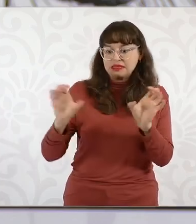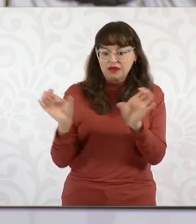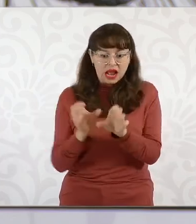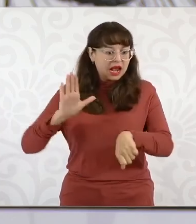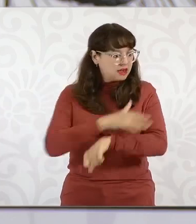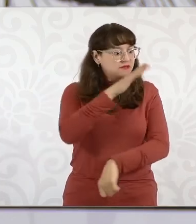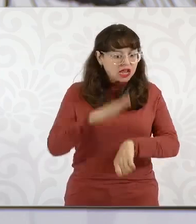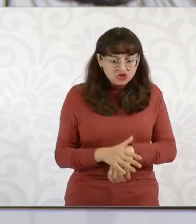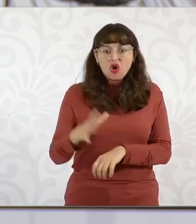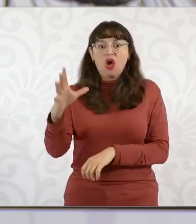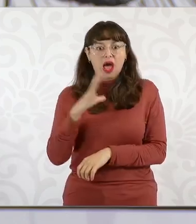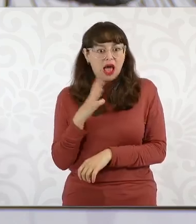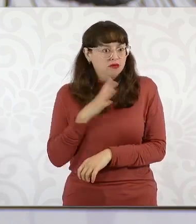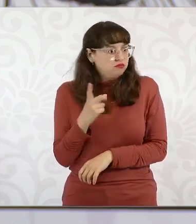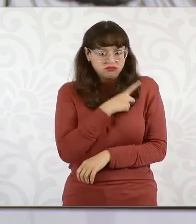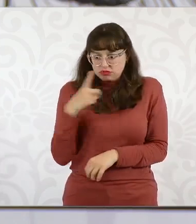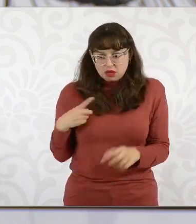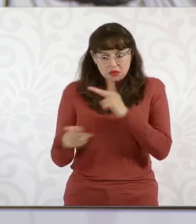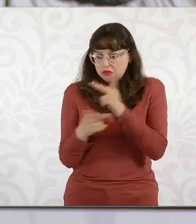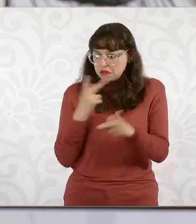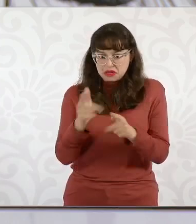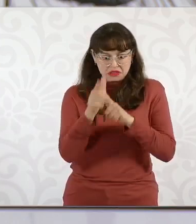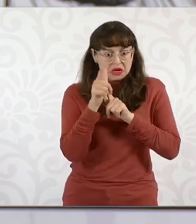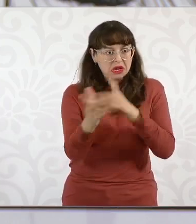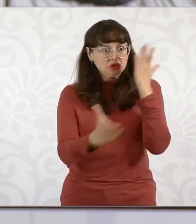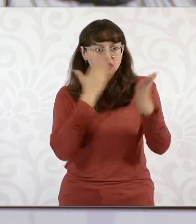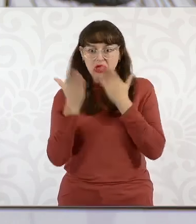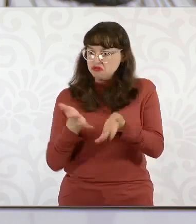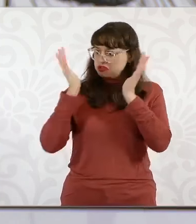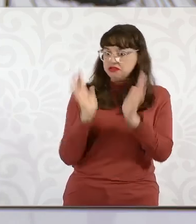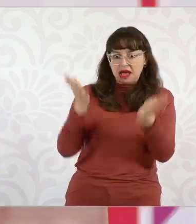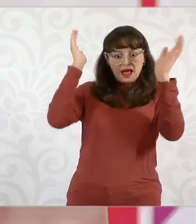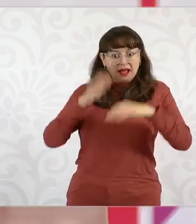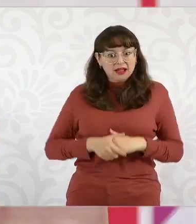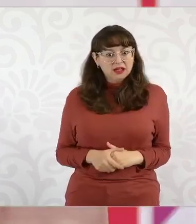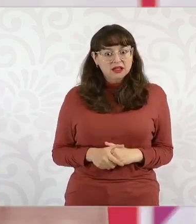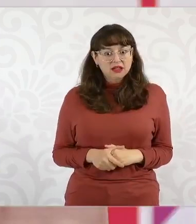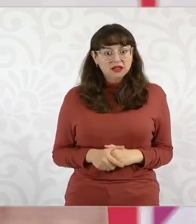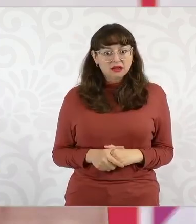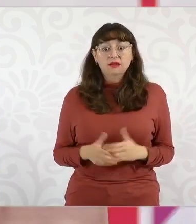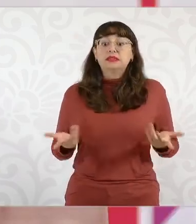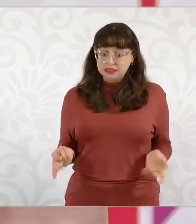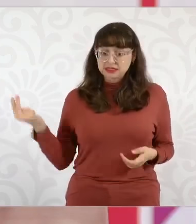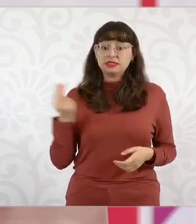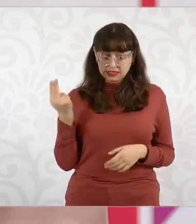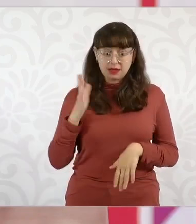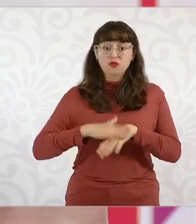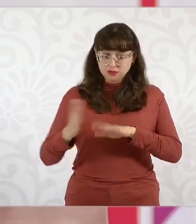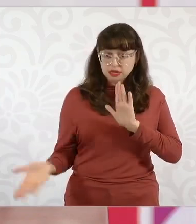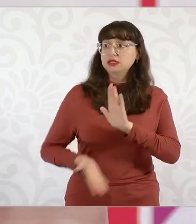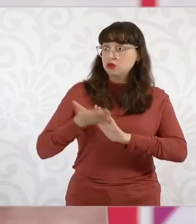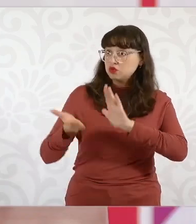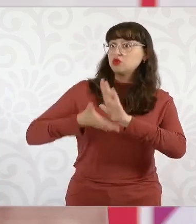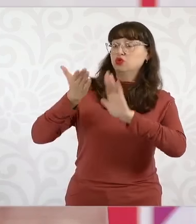secundaria, debes entrar a la preparatoria. Y para eso pues hay que construir, ahora sí que más preparatorias que queden